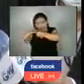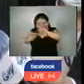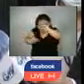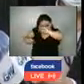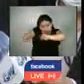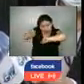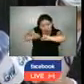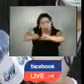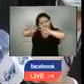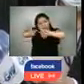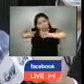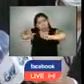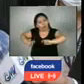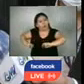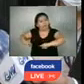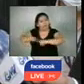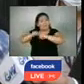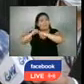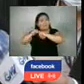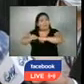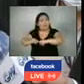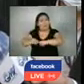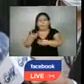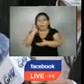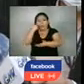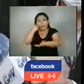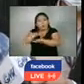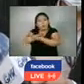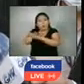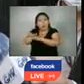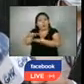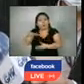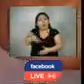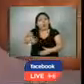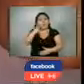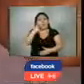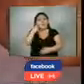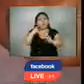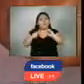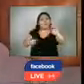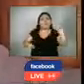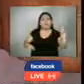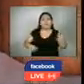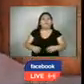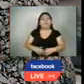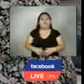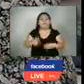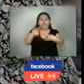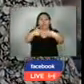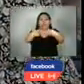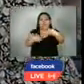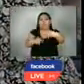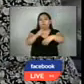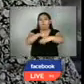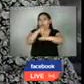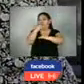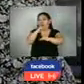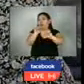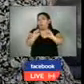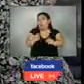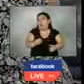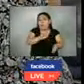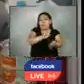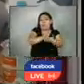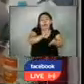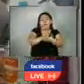físico-químico, microbiológico, metales pesados, plaguicidas en la región oriental. Y en cuanto a la ley transitoria que permite exonerar